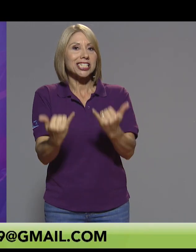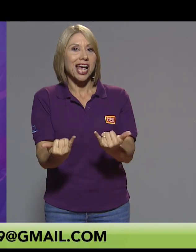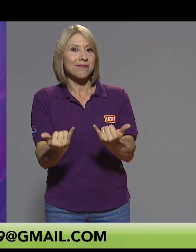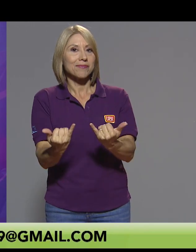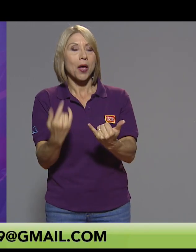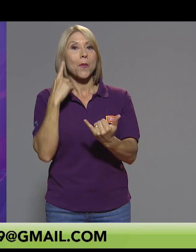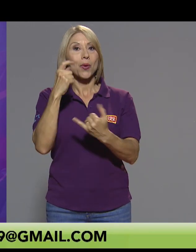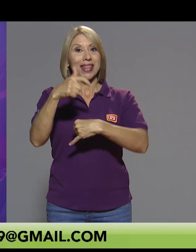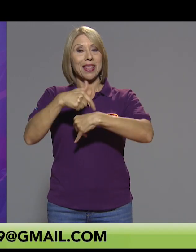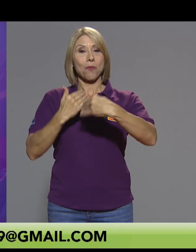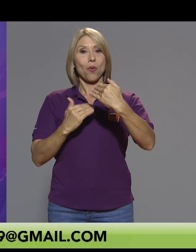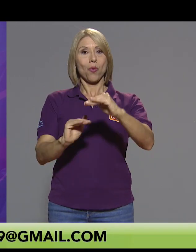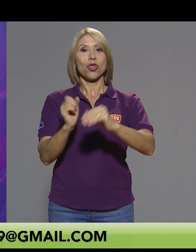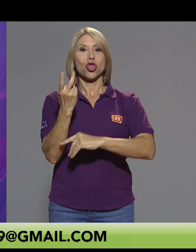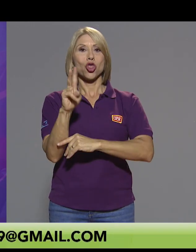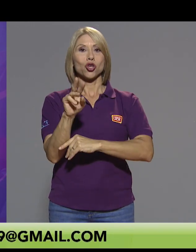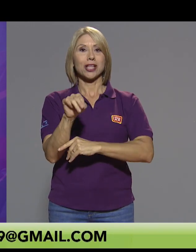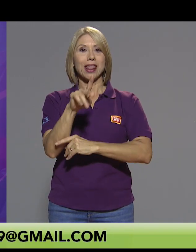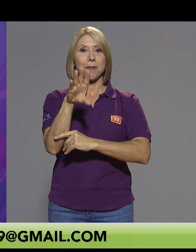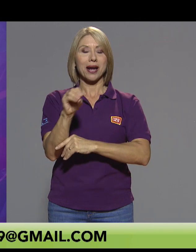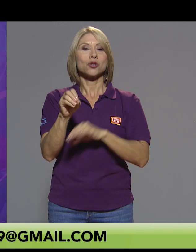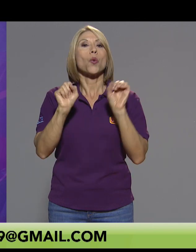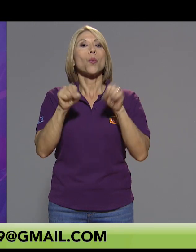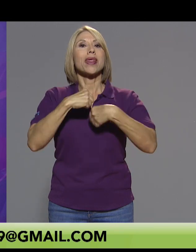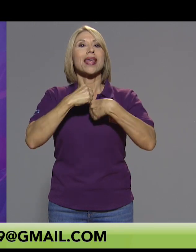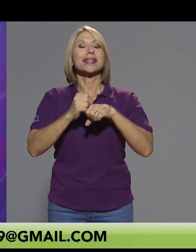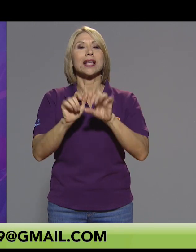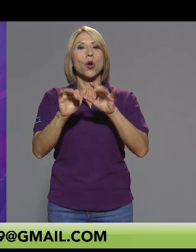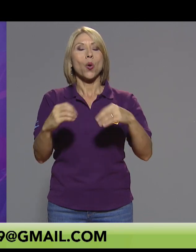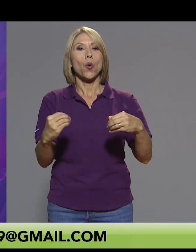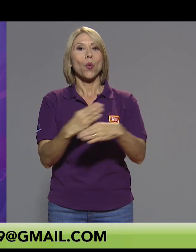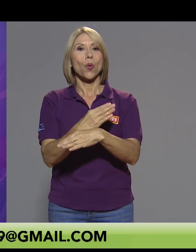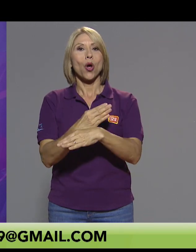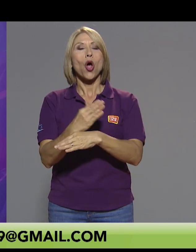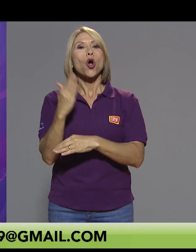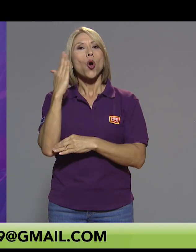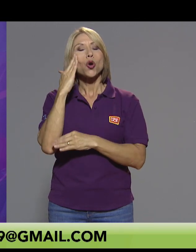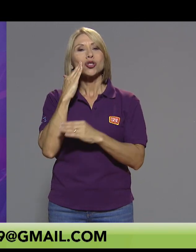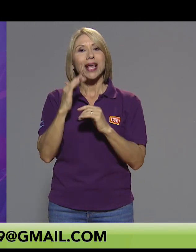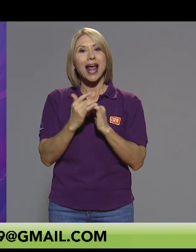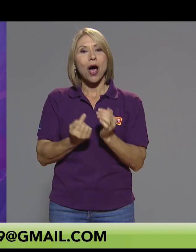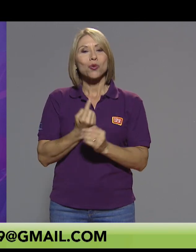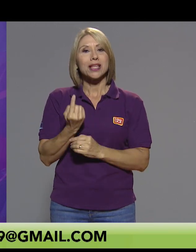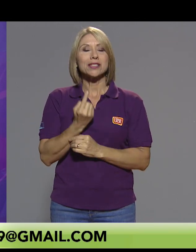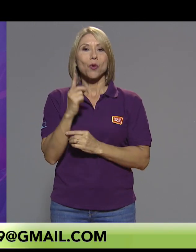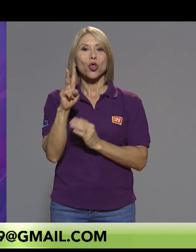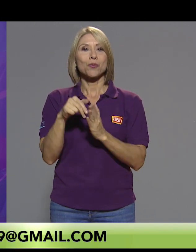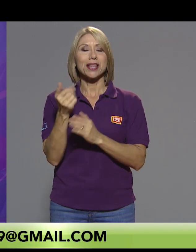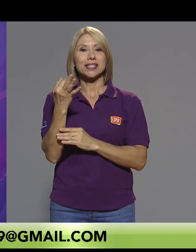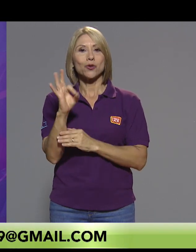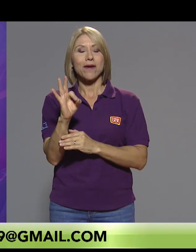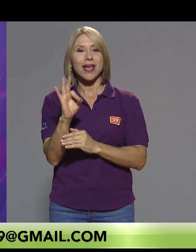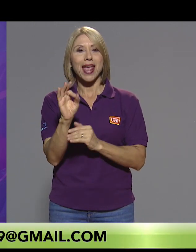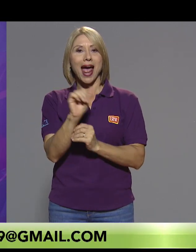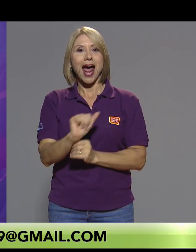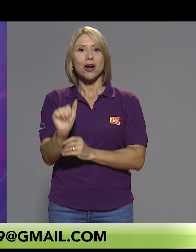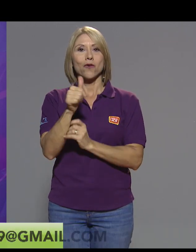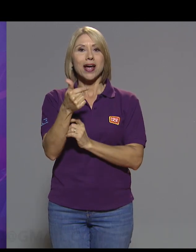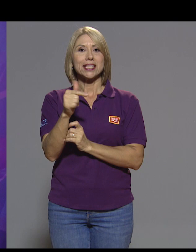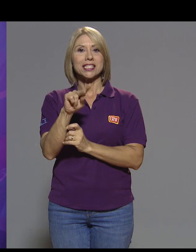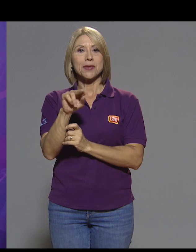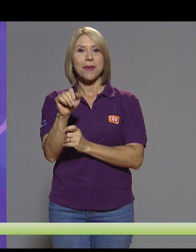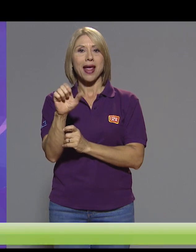ya que hay tiempo hasta el 12 de marzo puede hacerlo escribiendo a conocer el autismo 2019 'la roja'